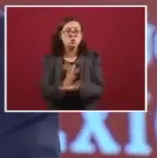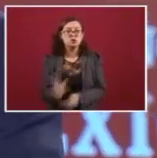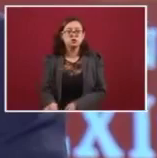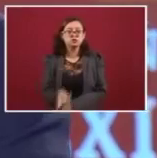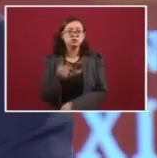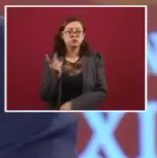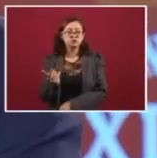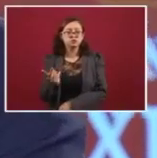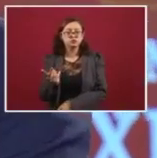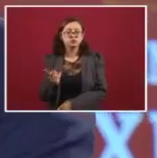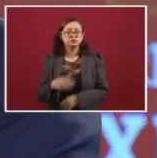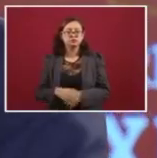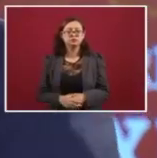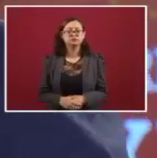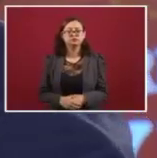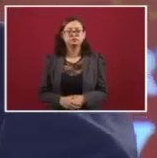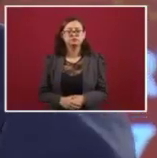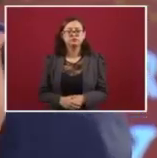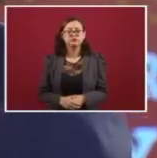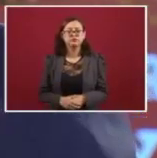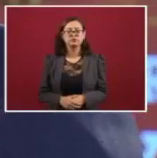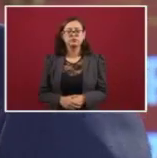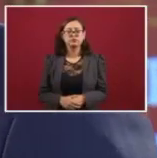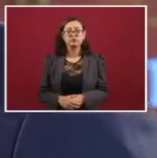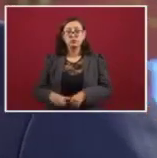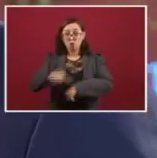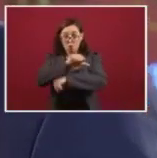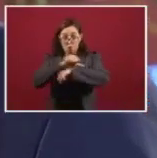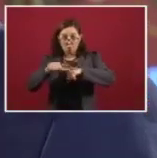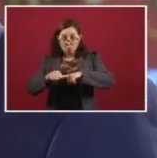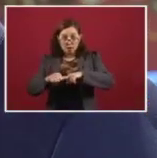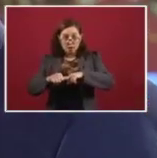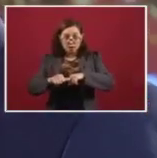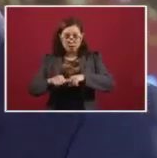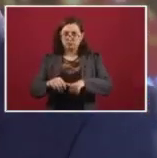No para intervenirlos,